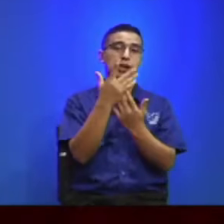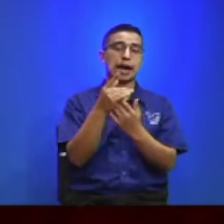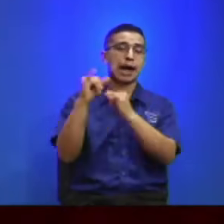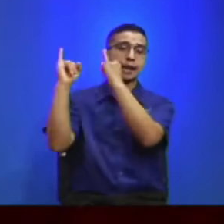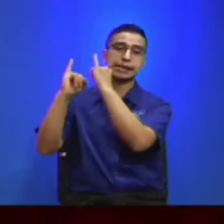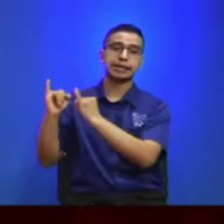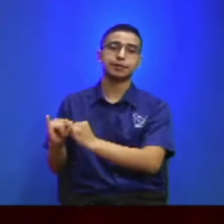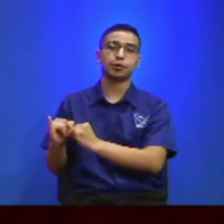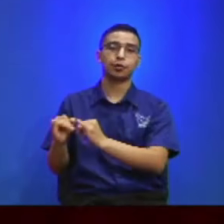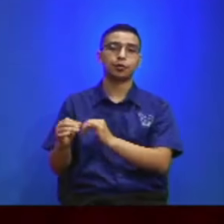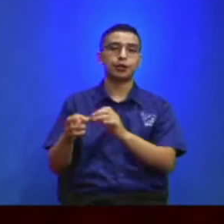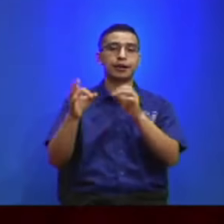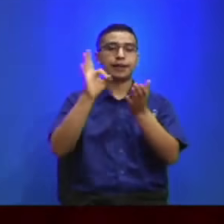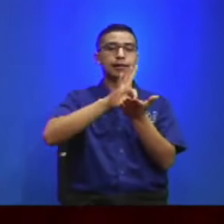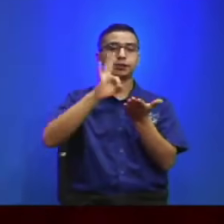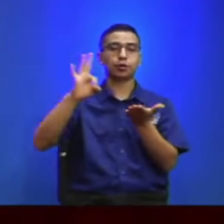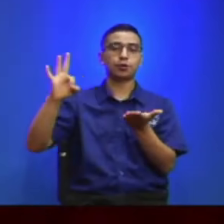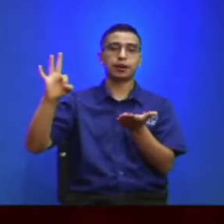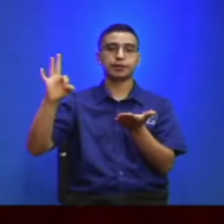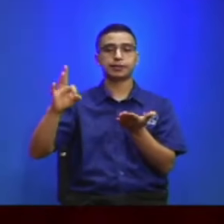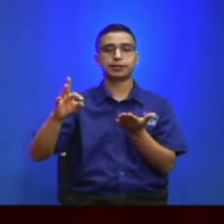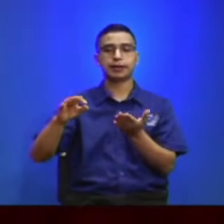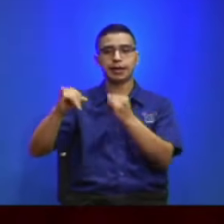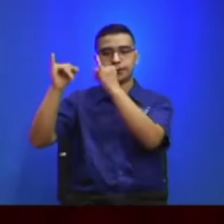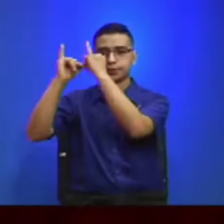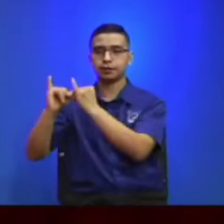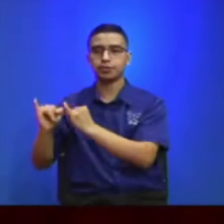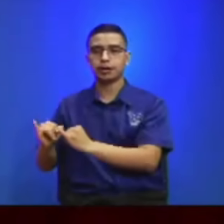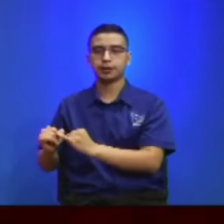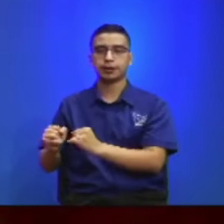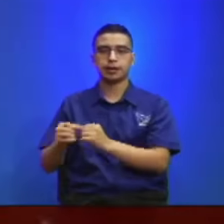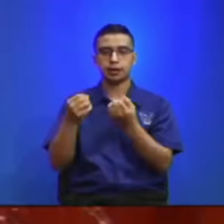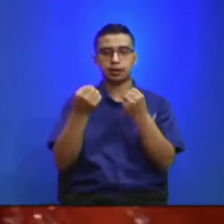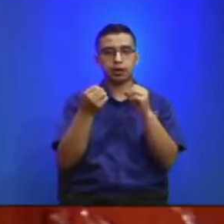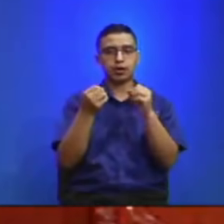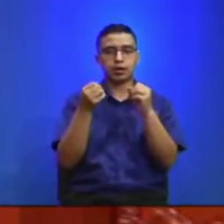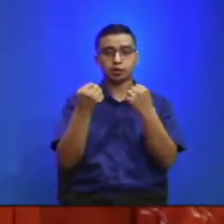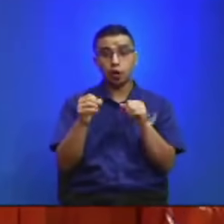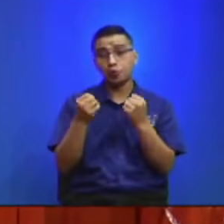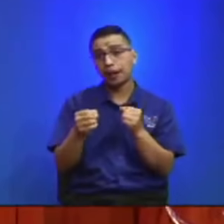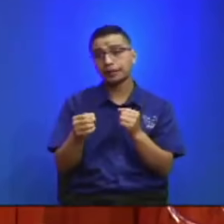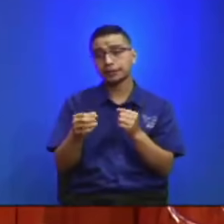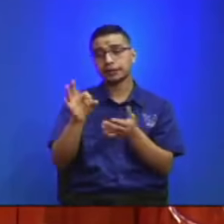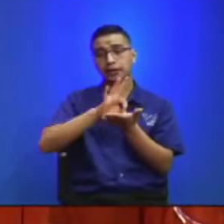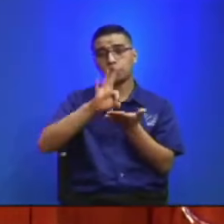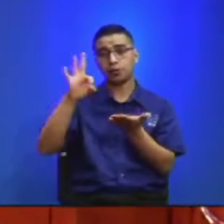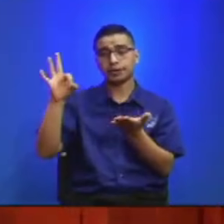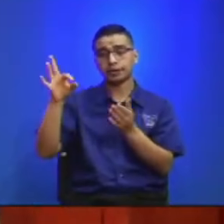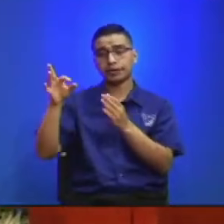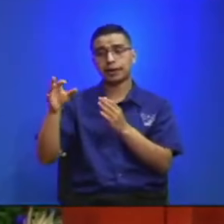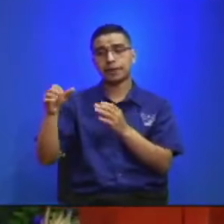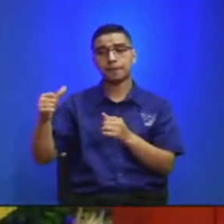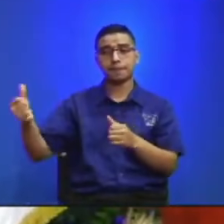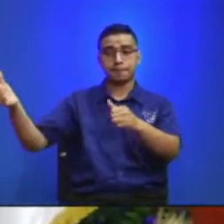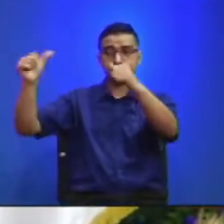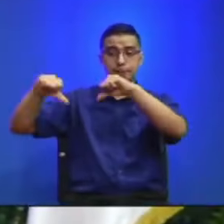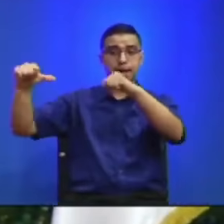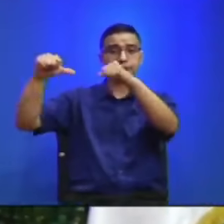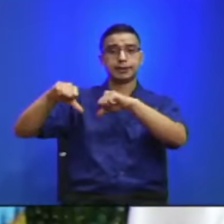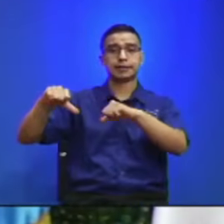y las obras de la idolatría aquellas obras que maldicen estás son cortadas